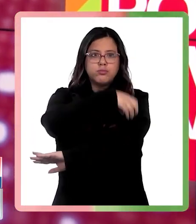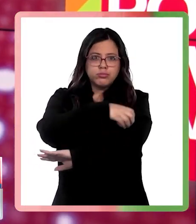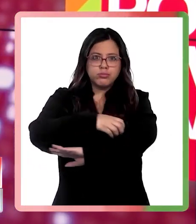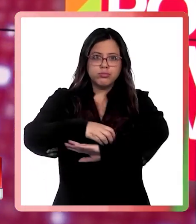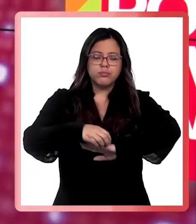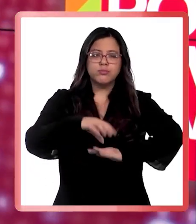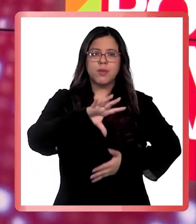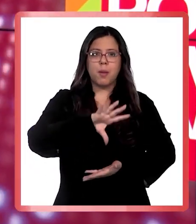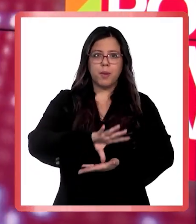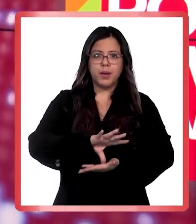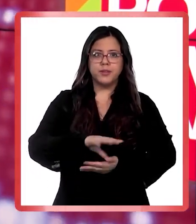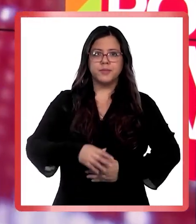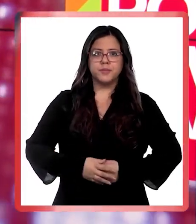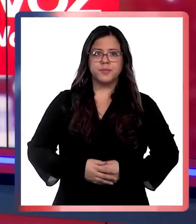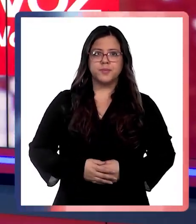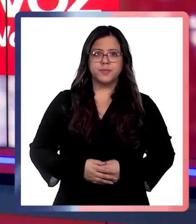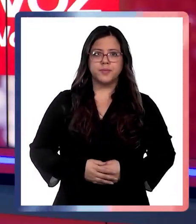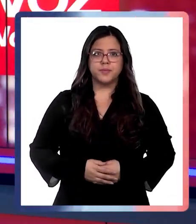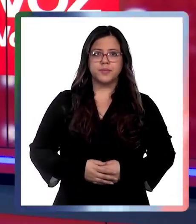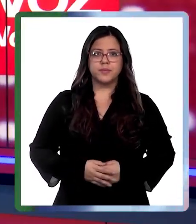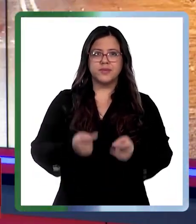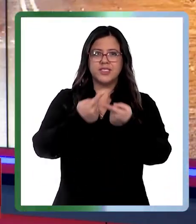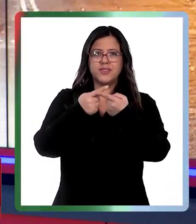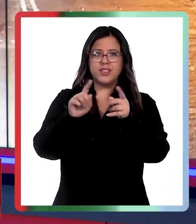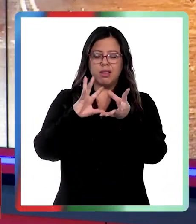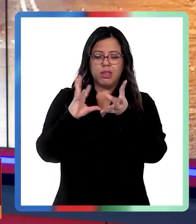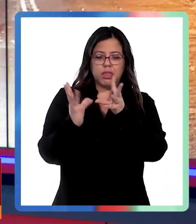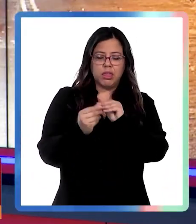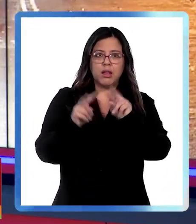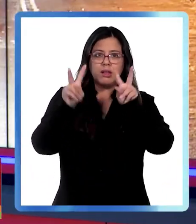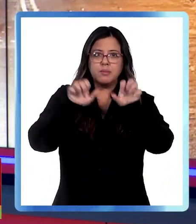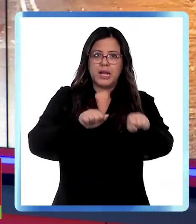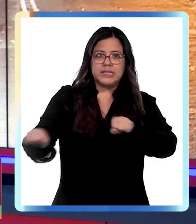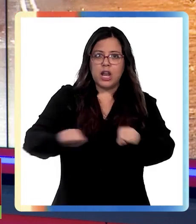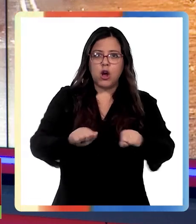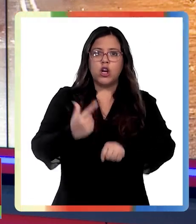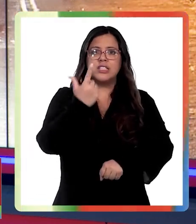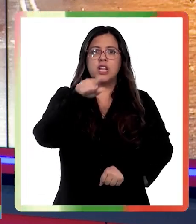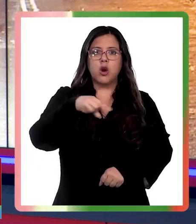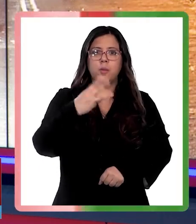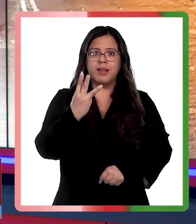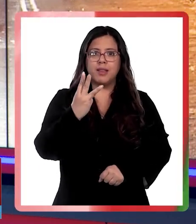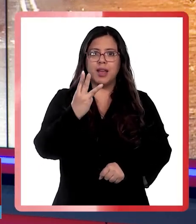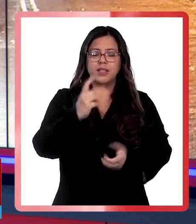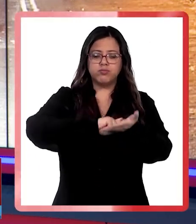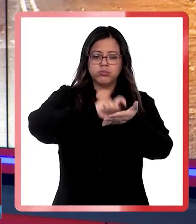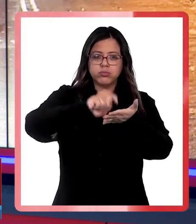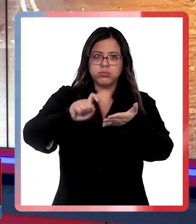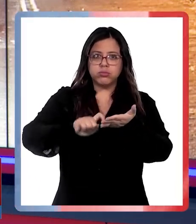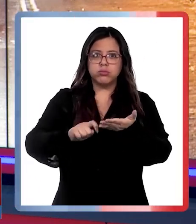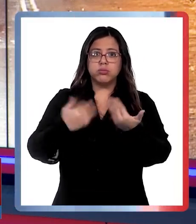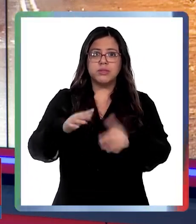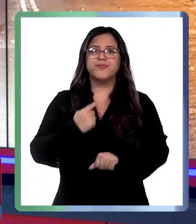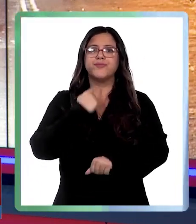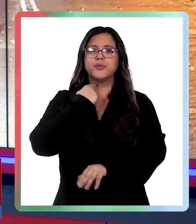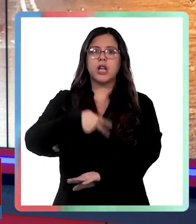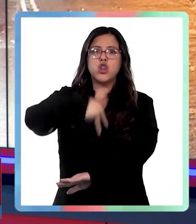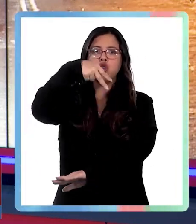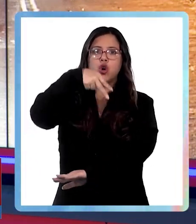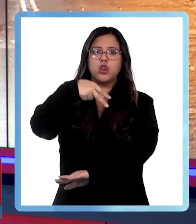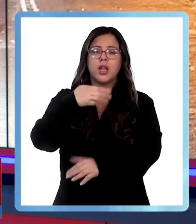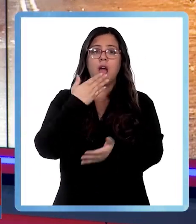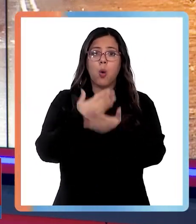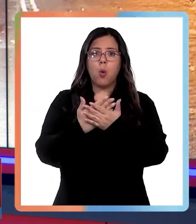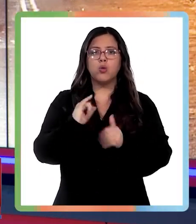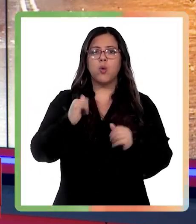actualidad informativa a lo largo del país. Diversos estragos ha causado el terremoto magnitud 7.3 que arremeció al norte